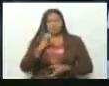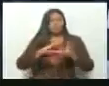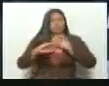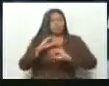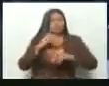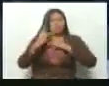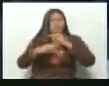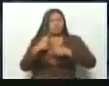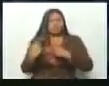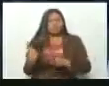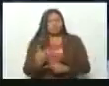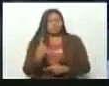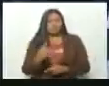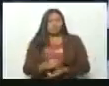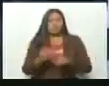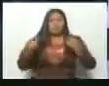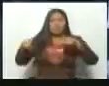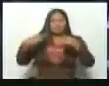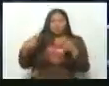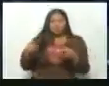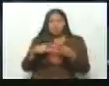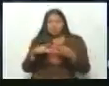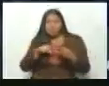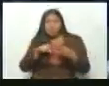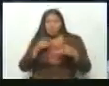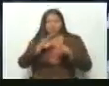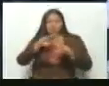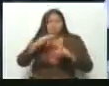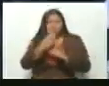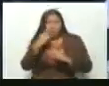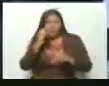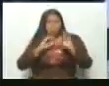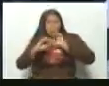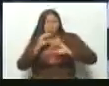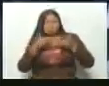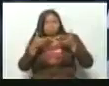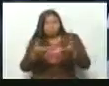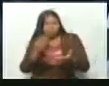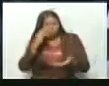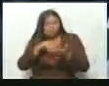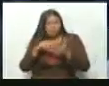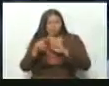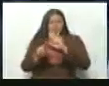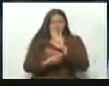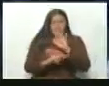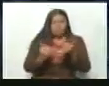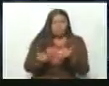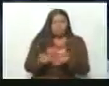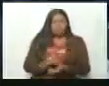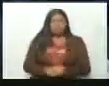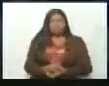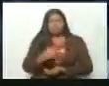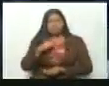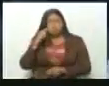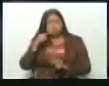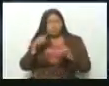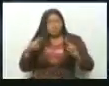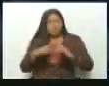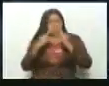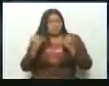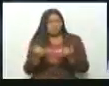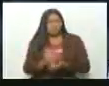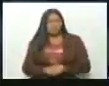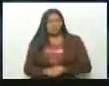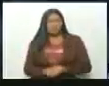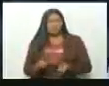través de la política, sino a través de la música, a través de la cultura. Y es necesario establecer esos puentes. Así que vamos a tener ese encuentro